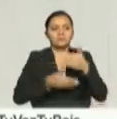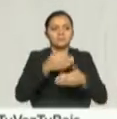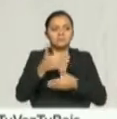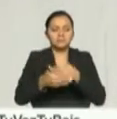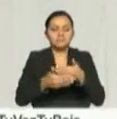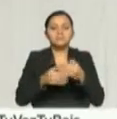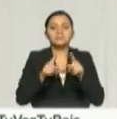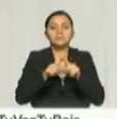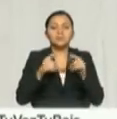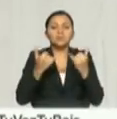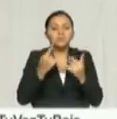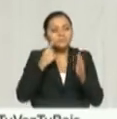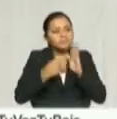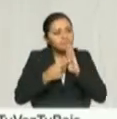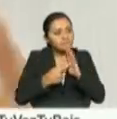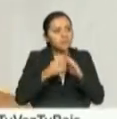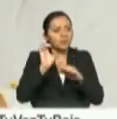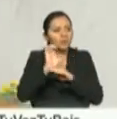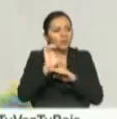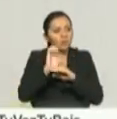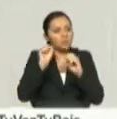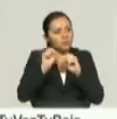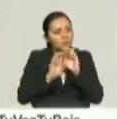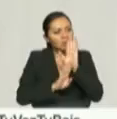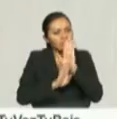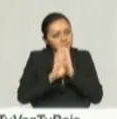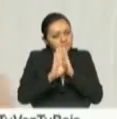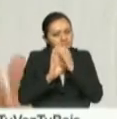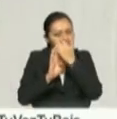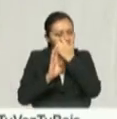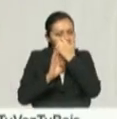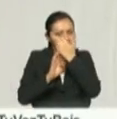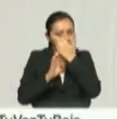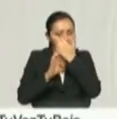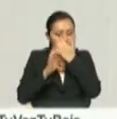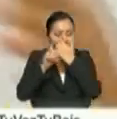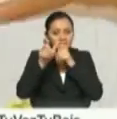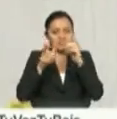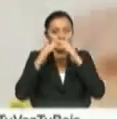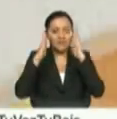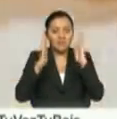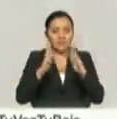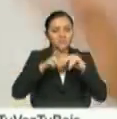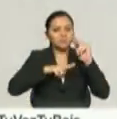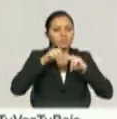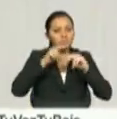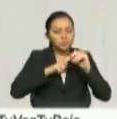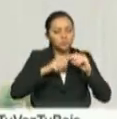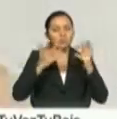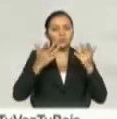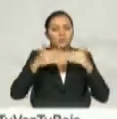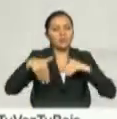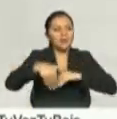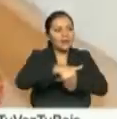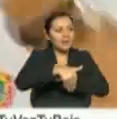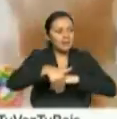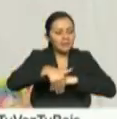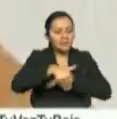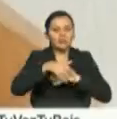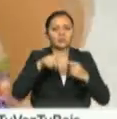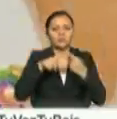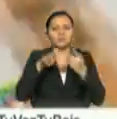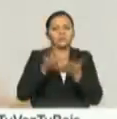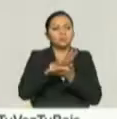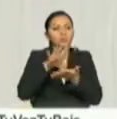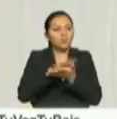demuestra el nuevo Ecuador, compañero, las capacidades que tenemos. Fíjense cómo hemos avanzado. Las decenas de miles de casas construyéndose, carreteros, escuelas, el sistema de control.